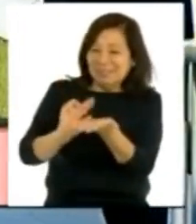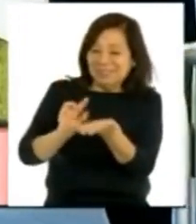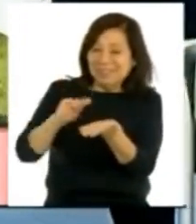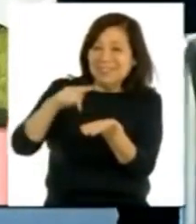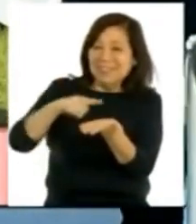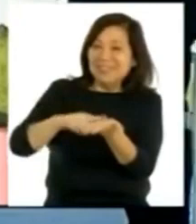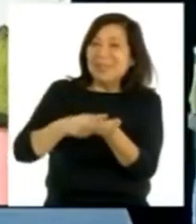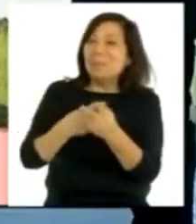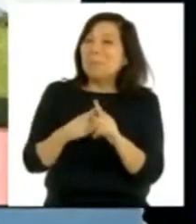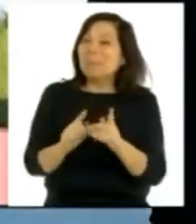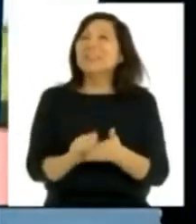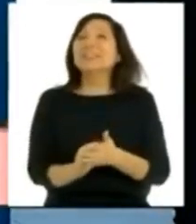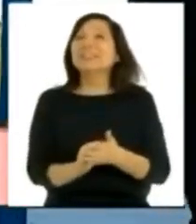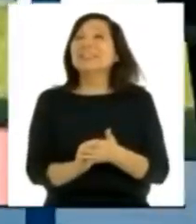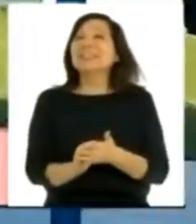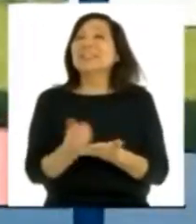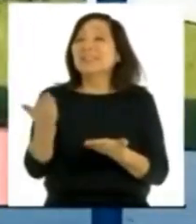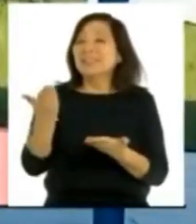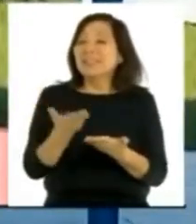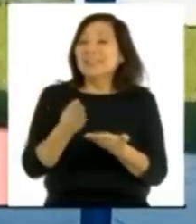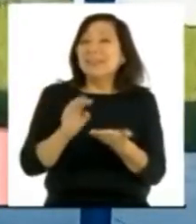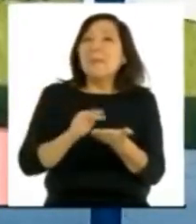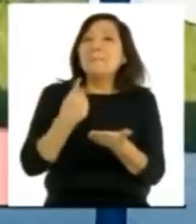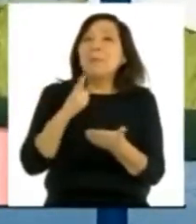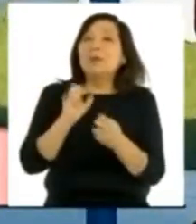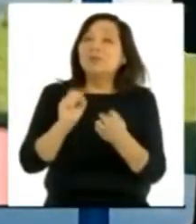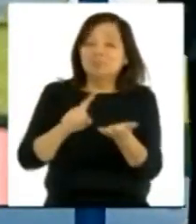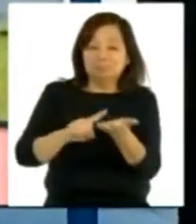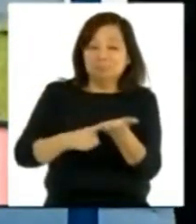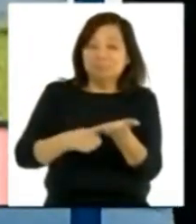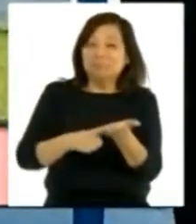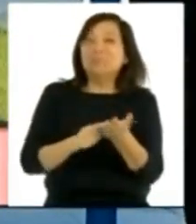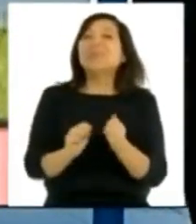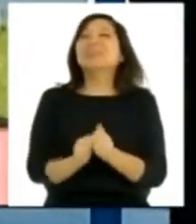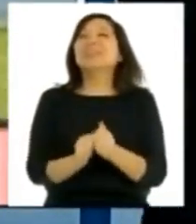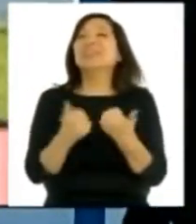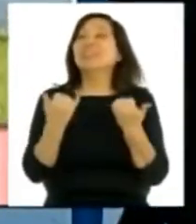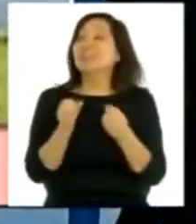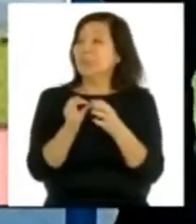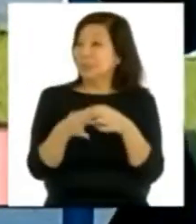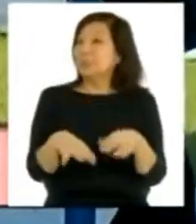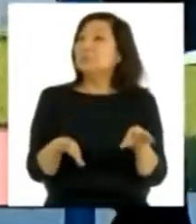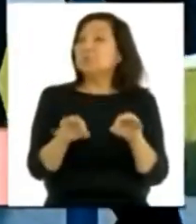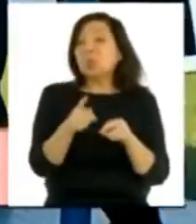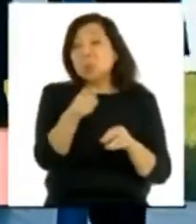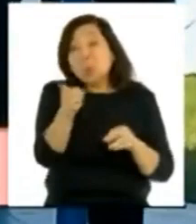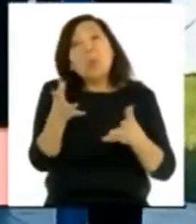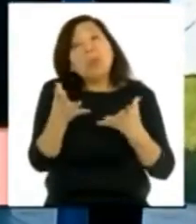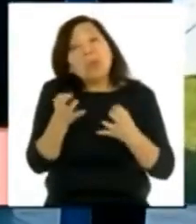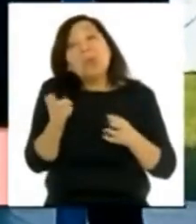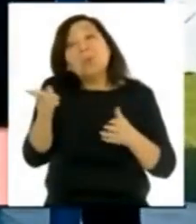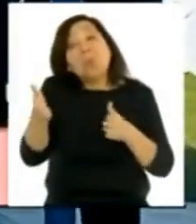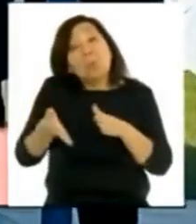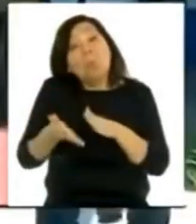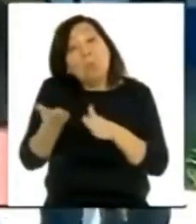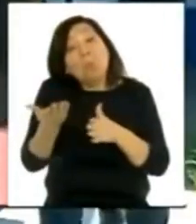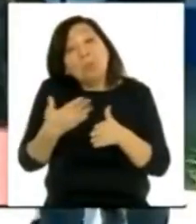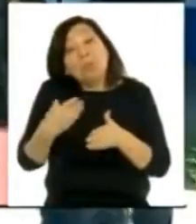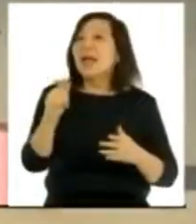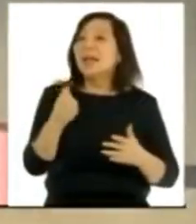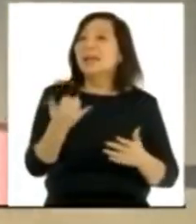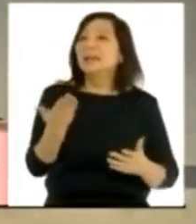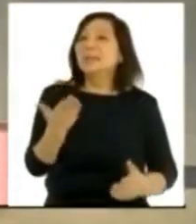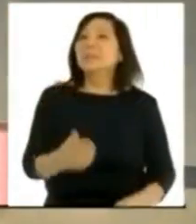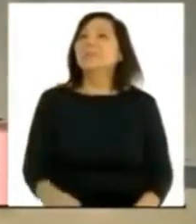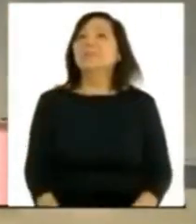esta herramienta, ¿no?, este accesorio para poner su propia huella, ¿no? Es algo también muy importante que podríamos tomar en cuenta en los próximos momentos.